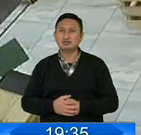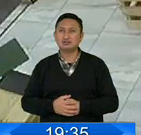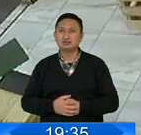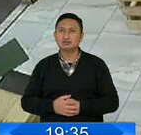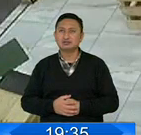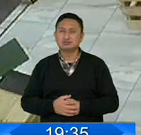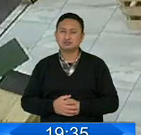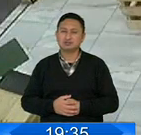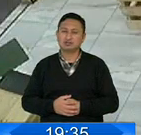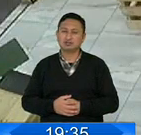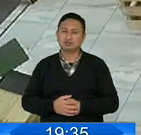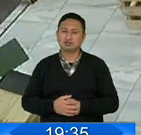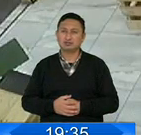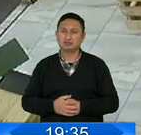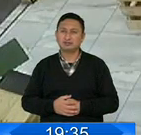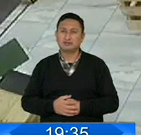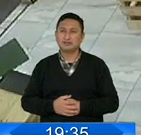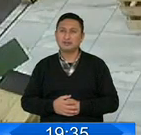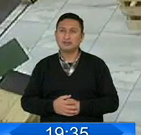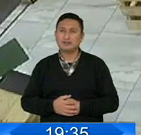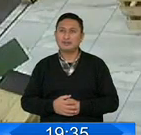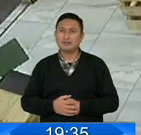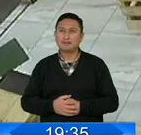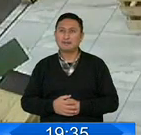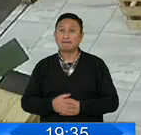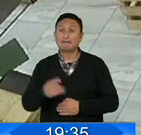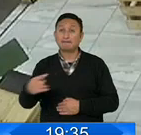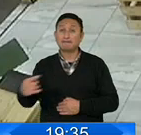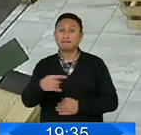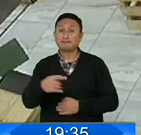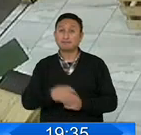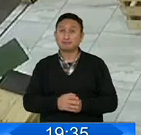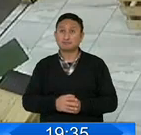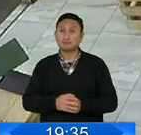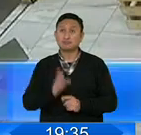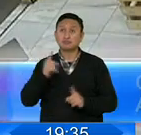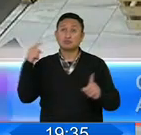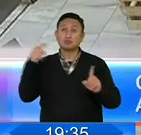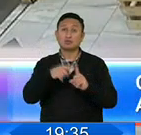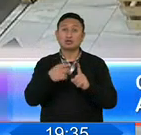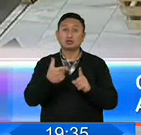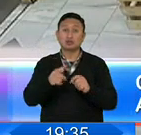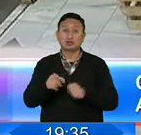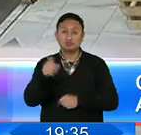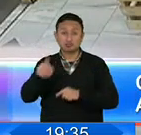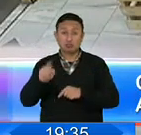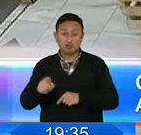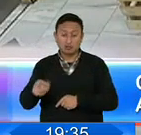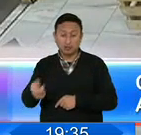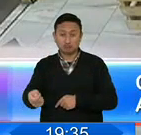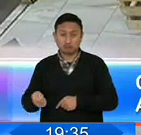No disimularon su intención y fueron directamente a la caja registradora.